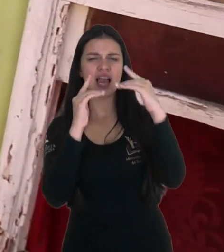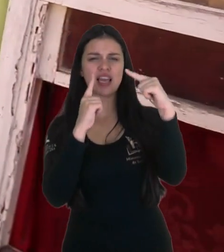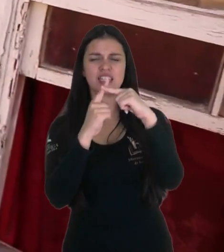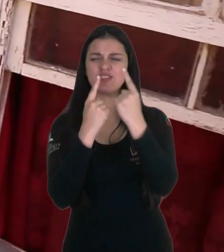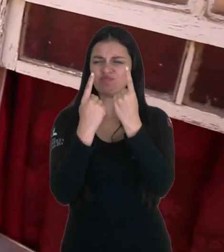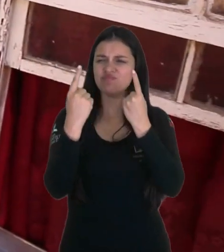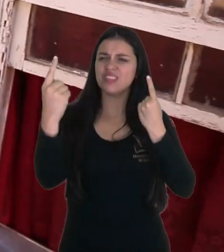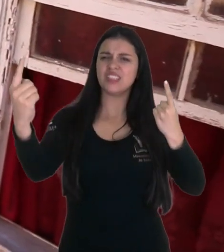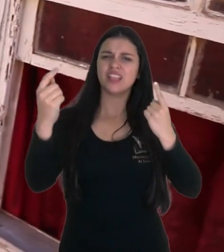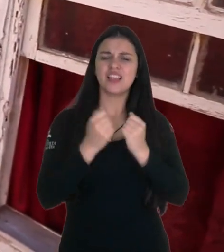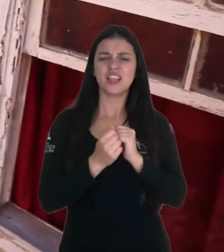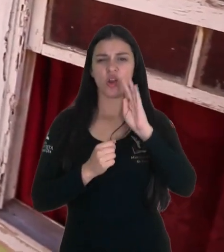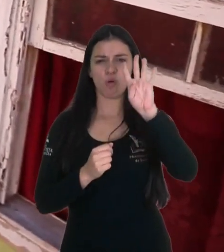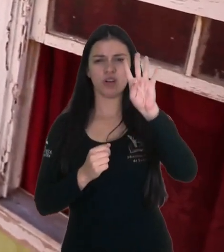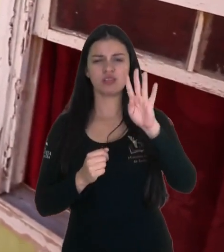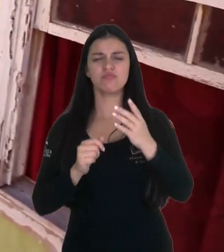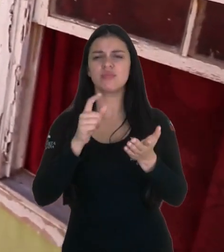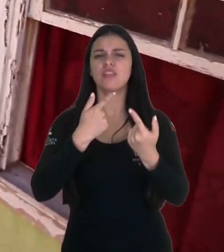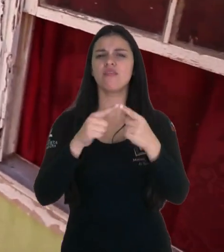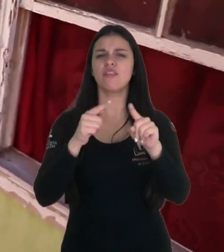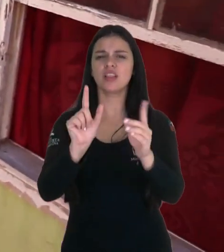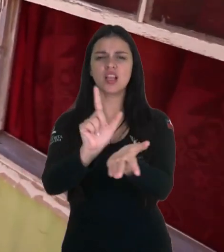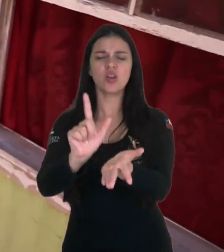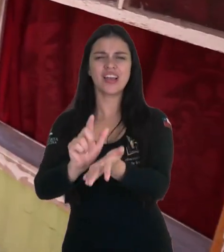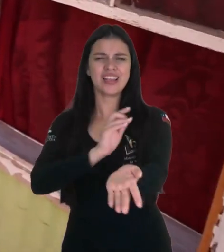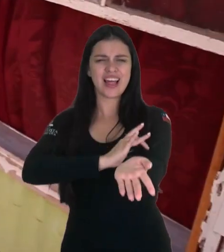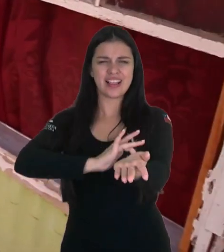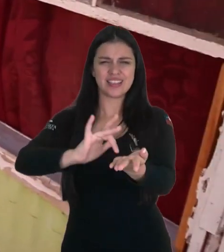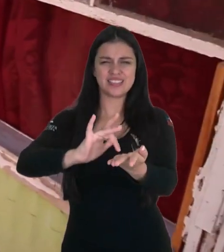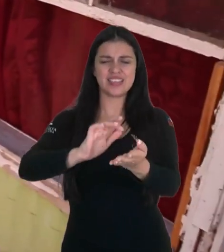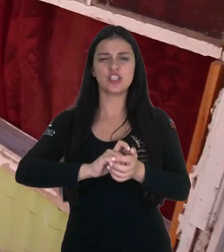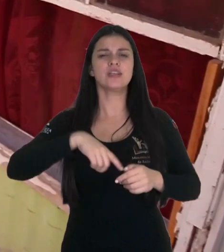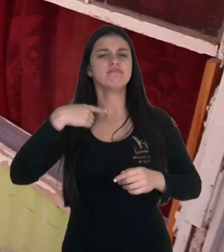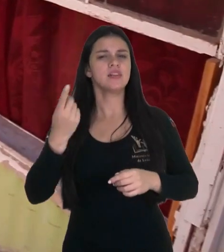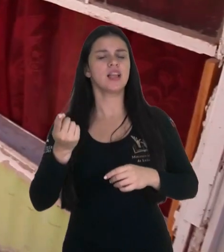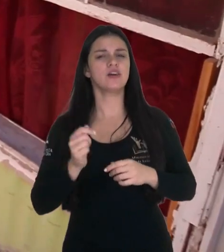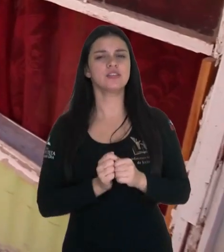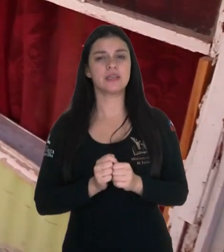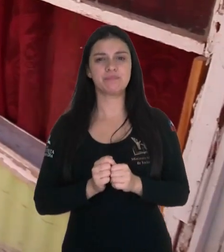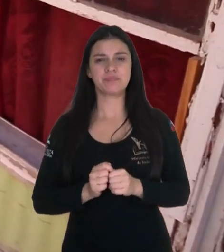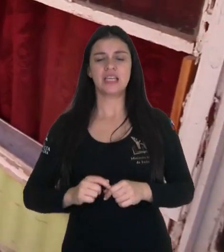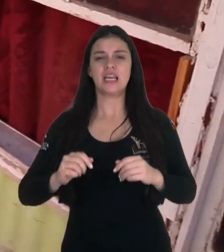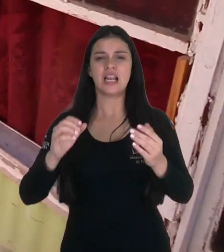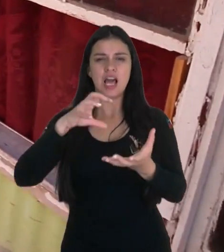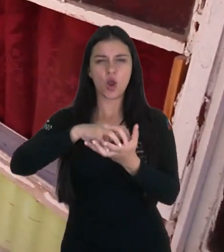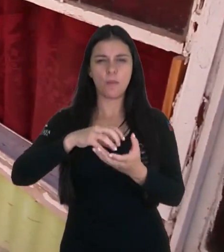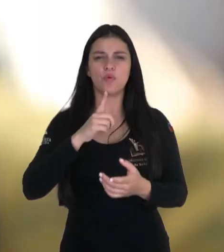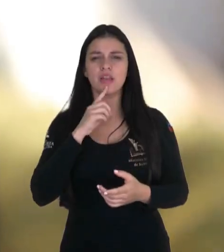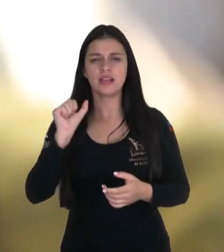distantes entre sí, 4 en distintas localidades del desierto de Atacama y la otra en la comuna de